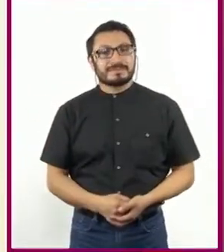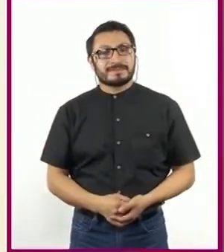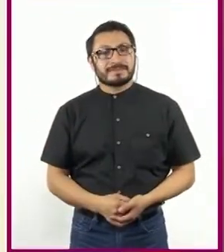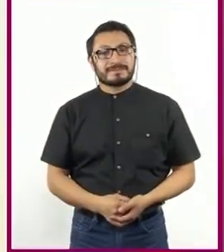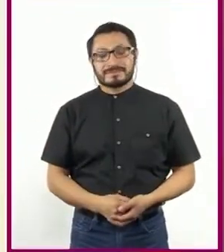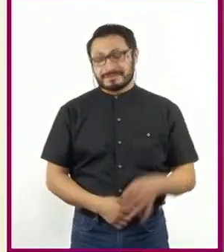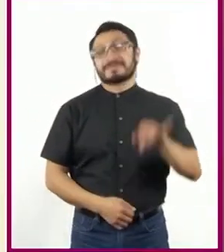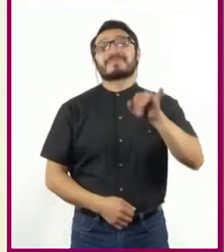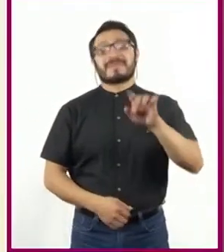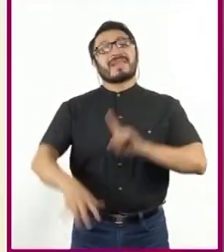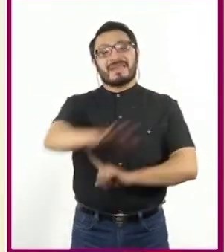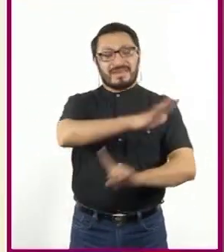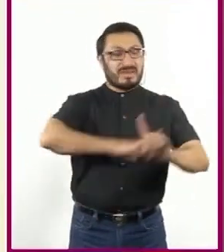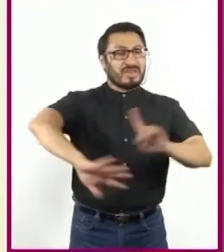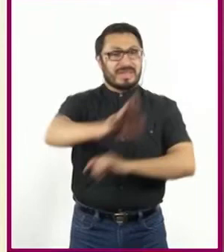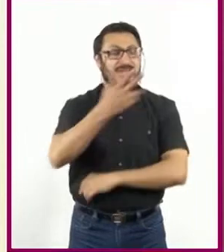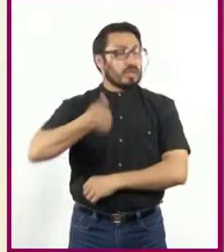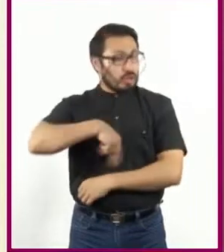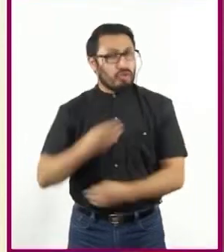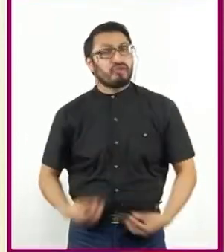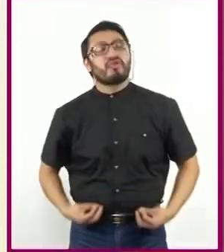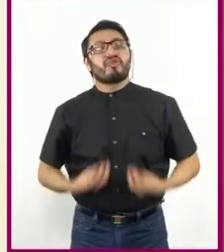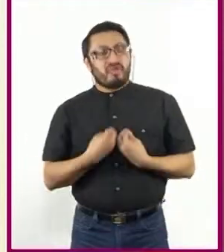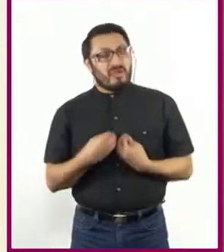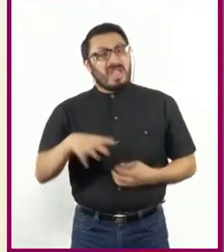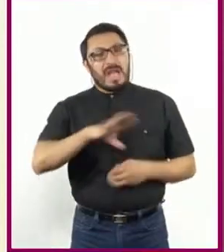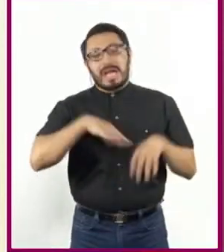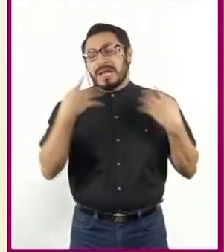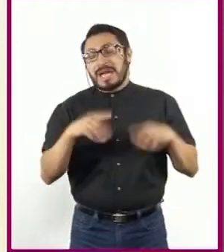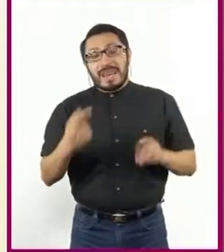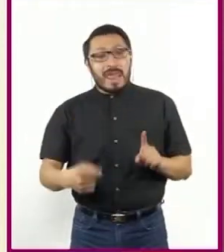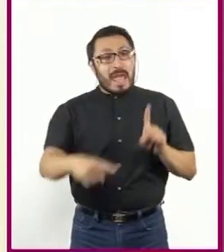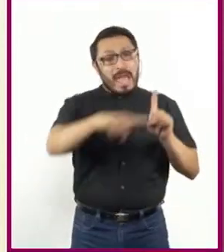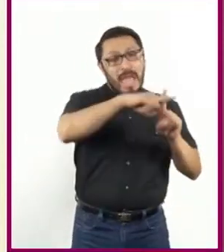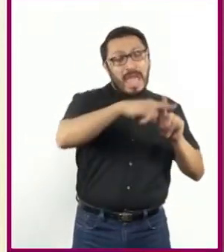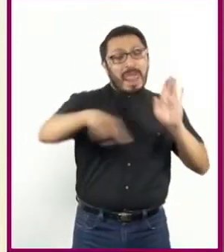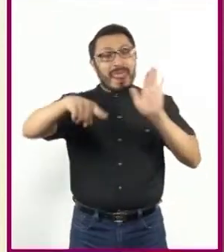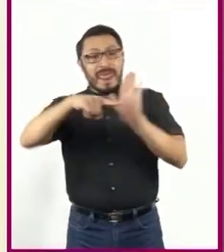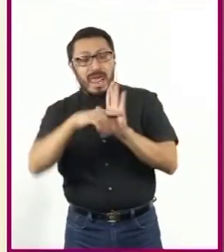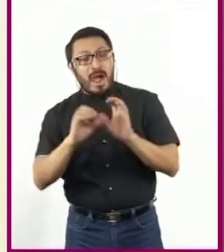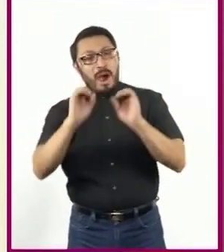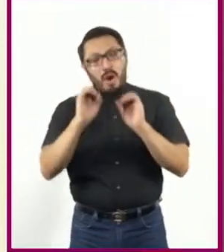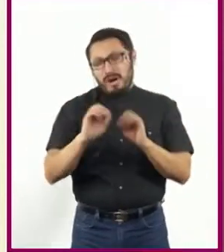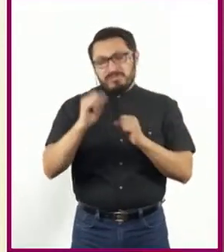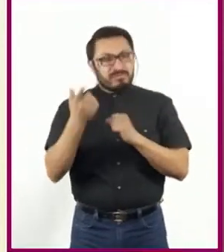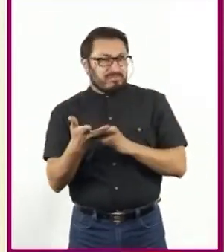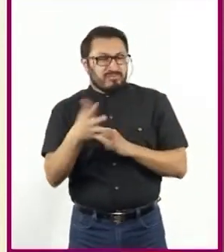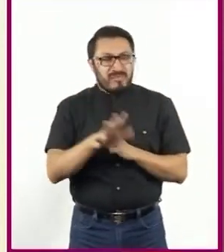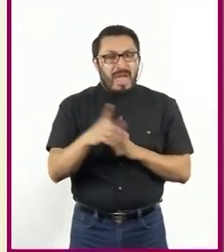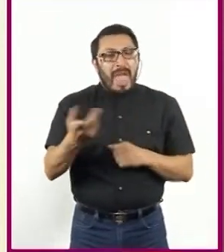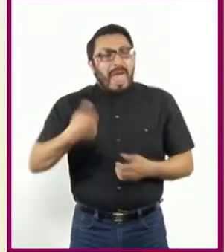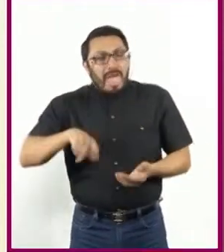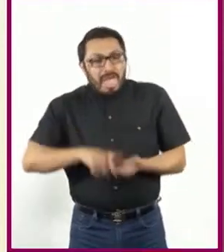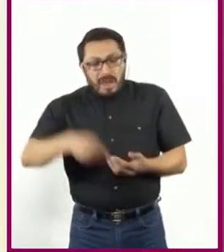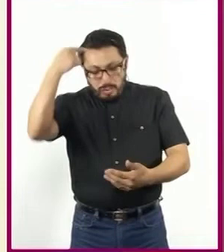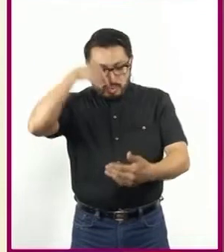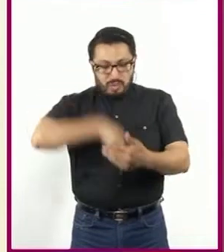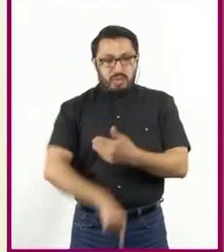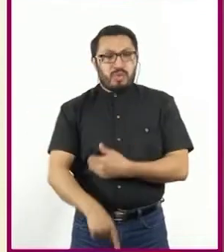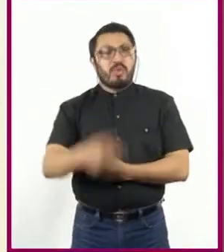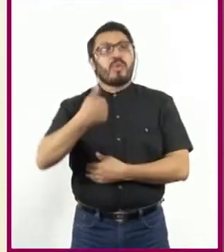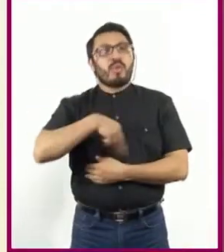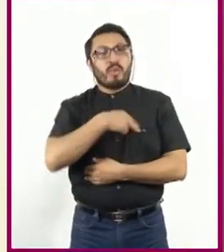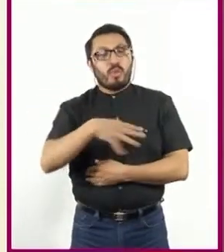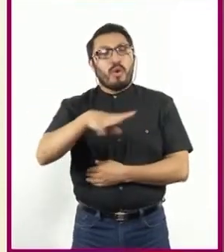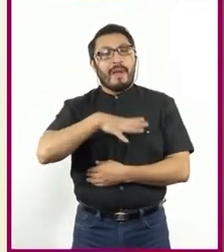Definitivamente, el contexto en donde nos desarrollamos tendrá un efecto negativo o positivo en nuestra personalidad, y aún así tenemos opción